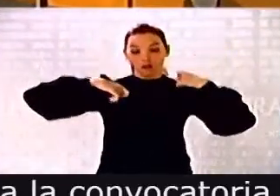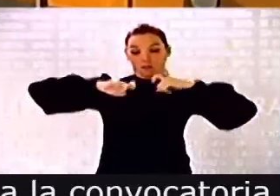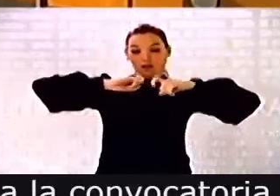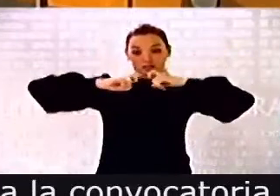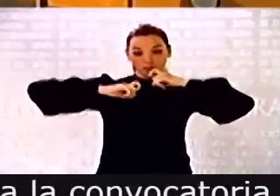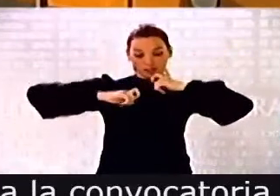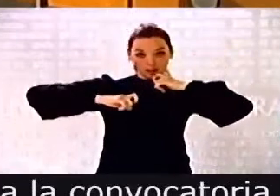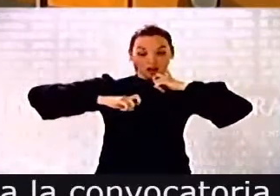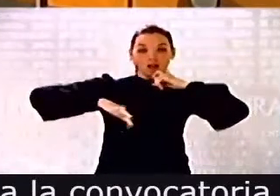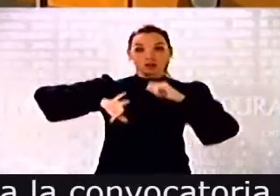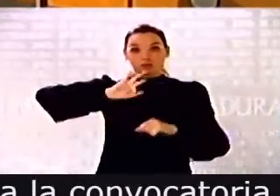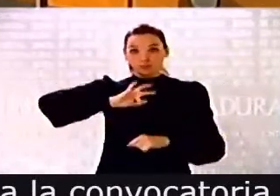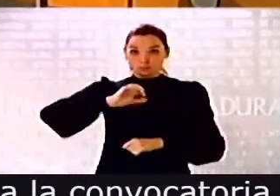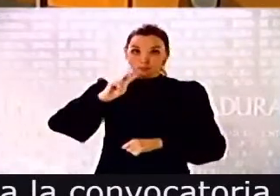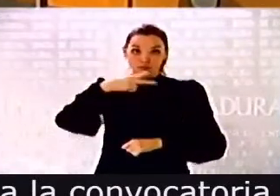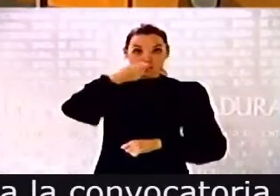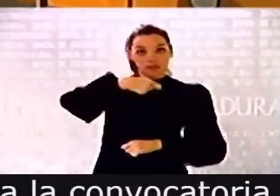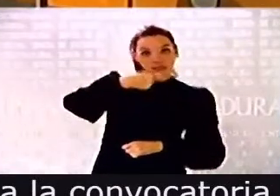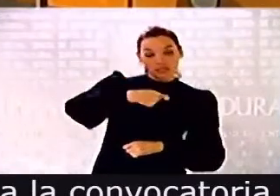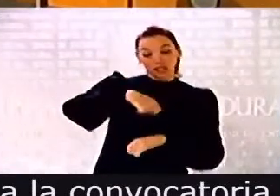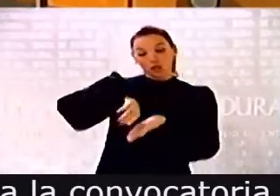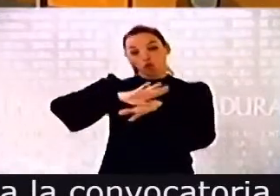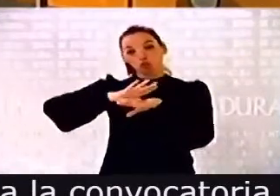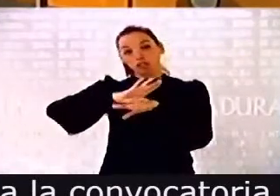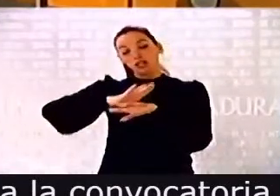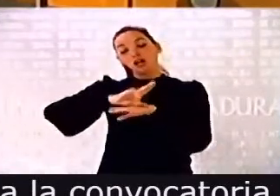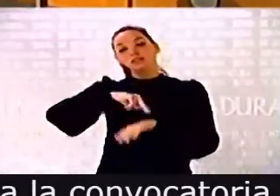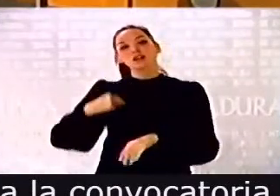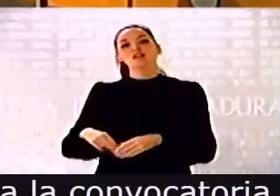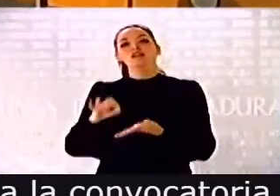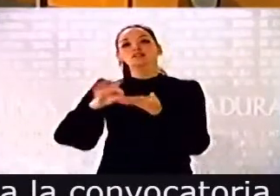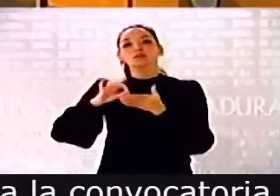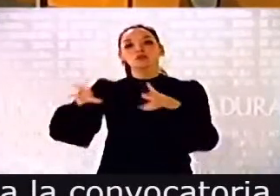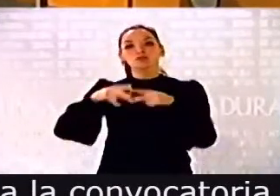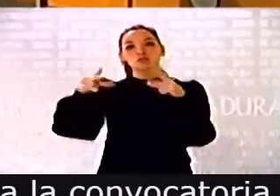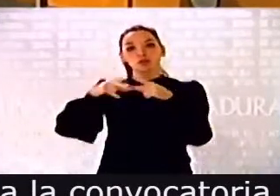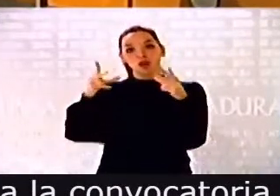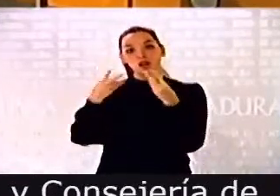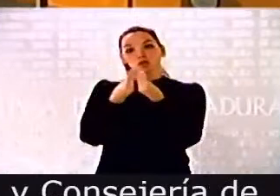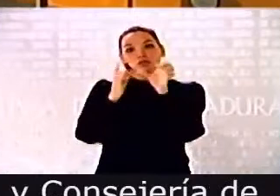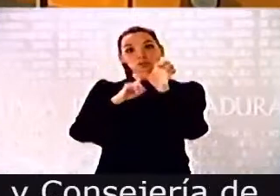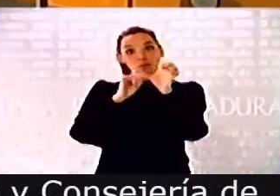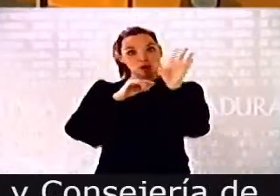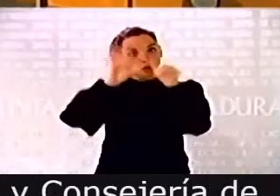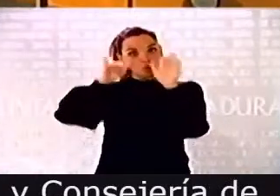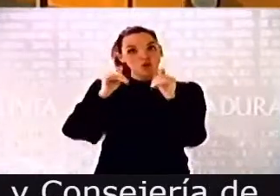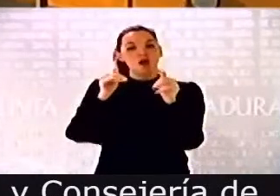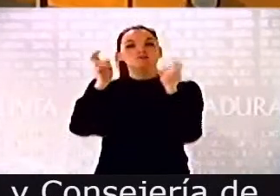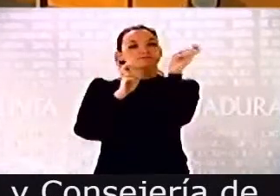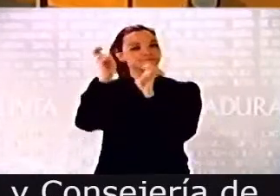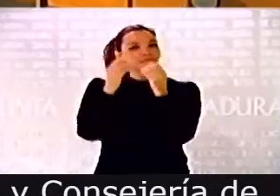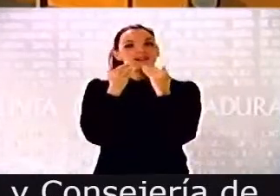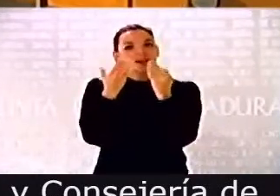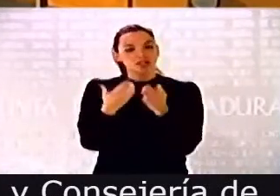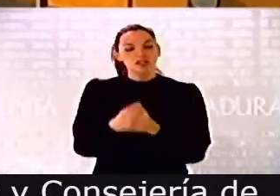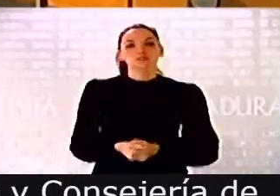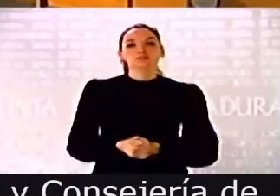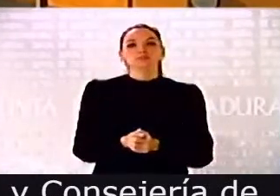Segunda y Consejería de Sanidad y Servicios Sociales de la Junta de Extremadura.